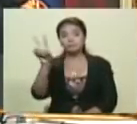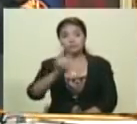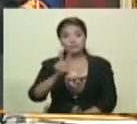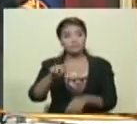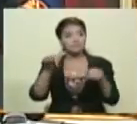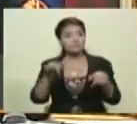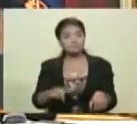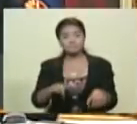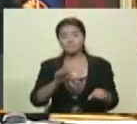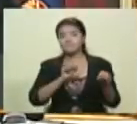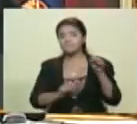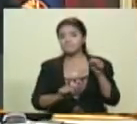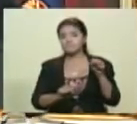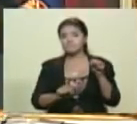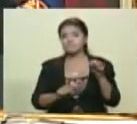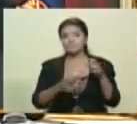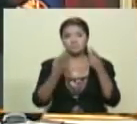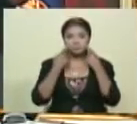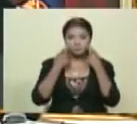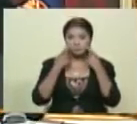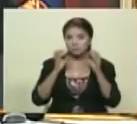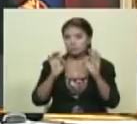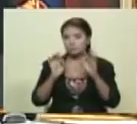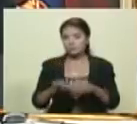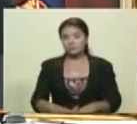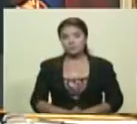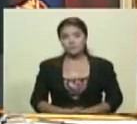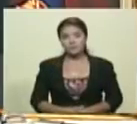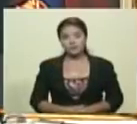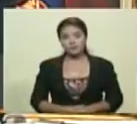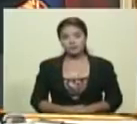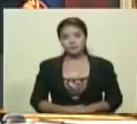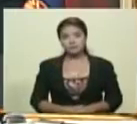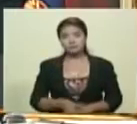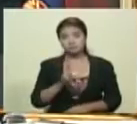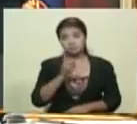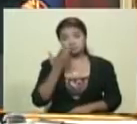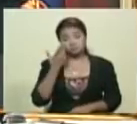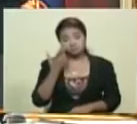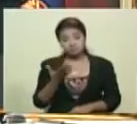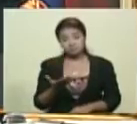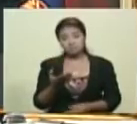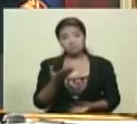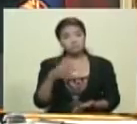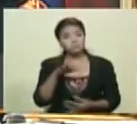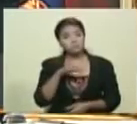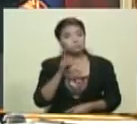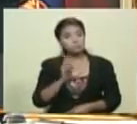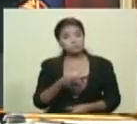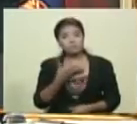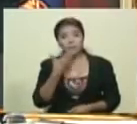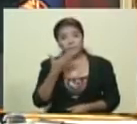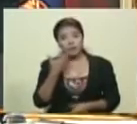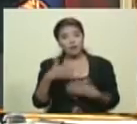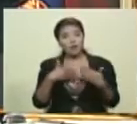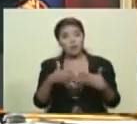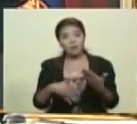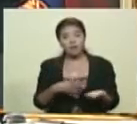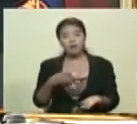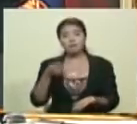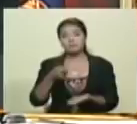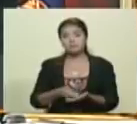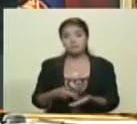inexpugnable, inexpugnable. Y además para ver donde hay que ir mejorando la inversión,